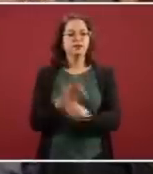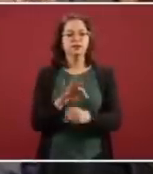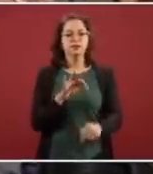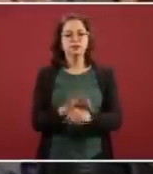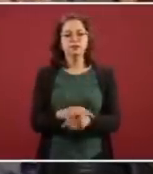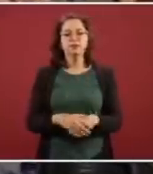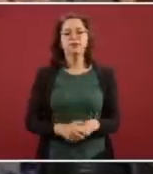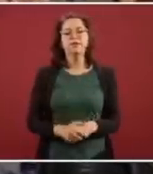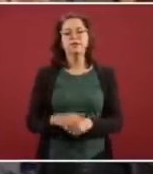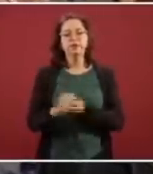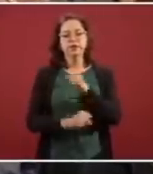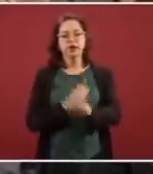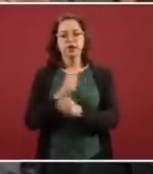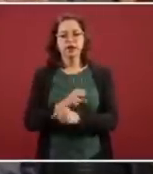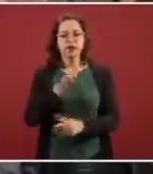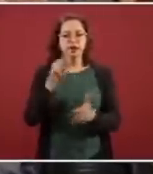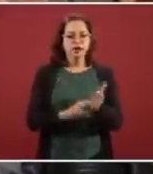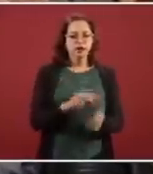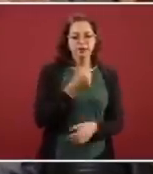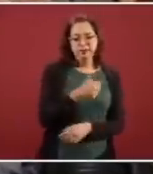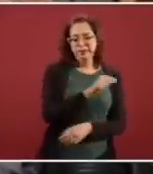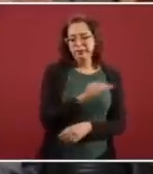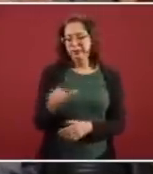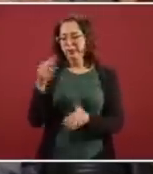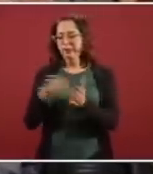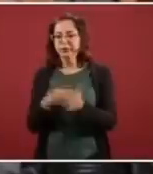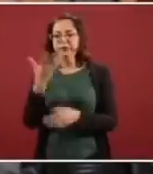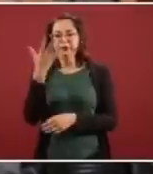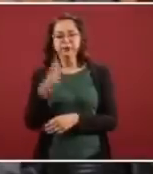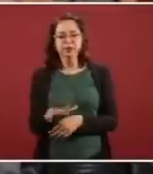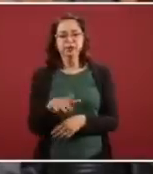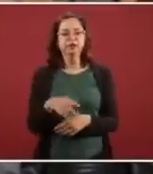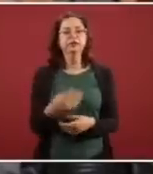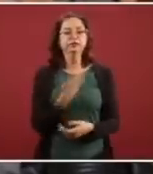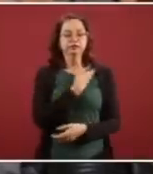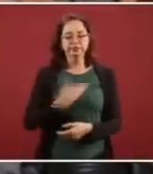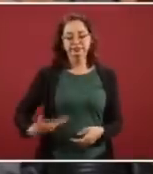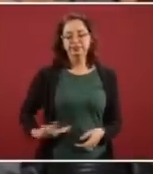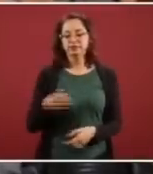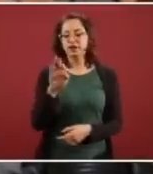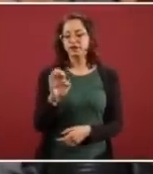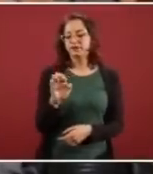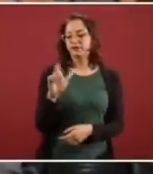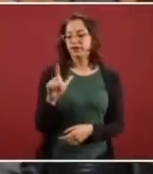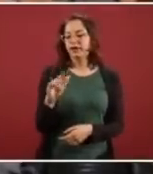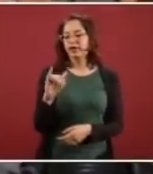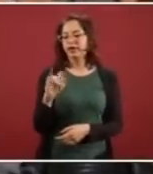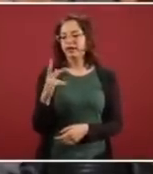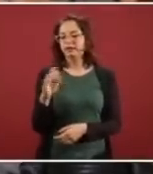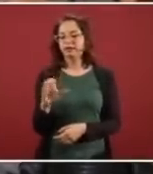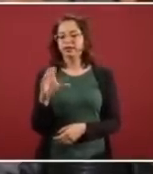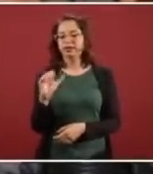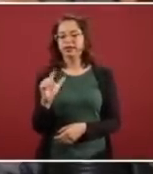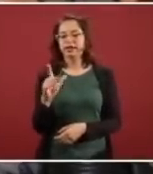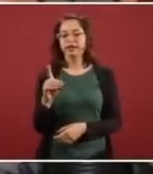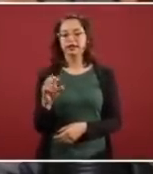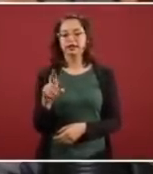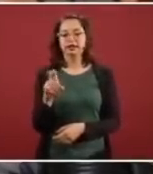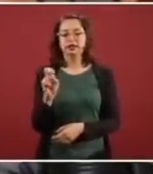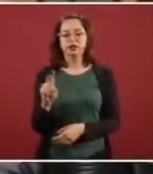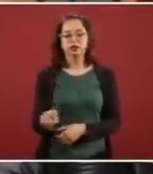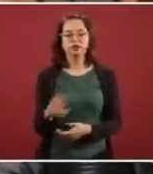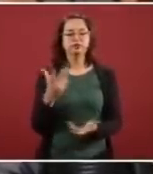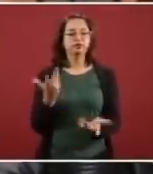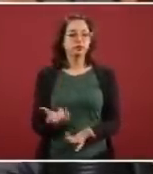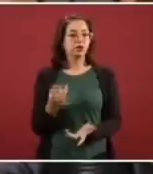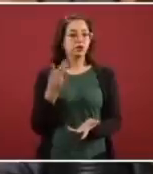periodo 2006 al 2010, que corresponde a Felipe Calderón. Dicho lavado, pues solamente fue